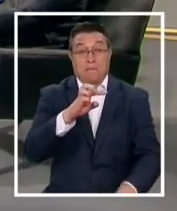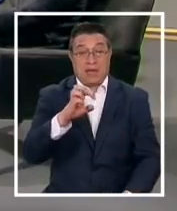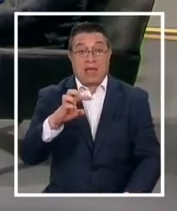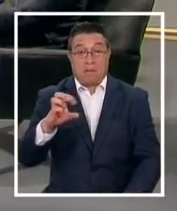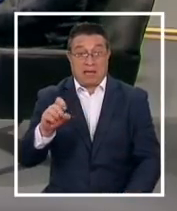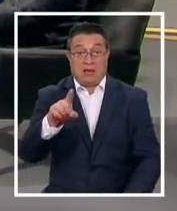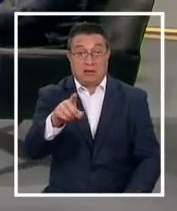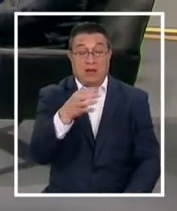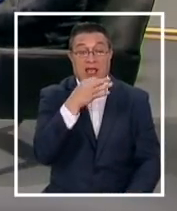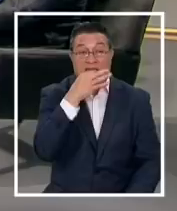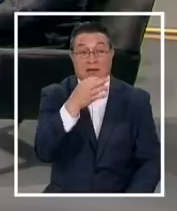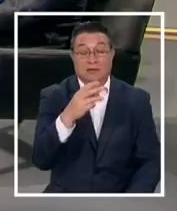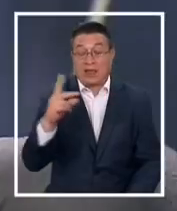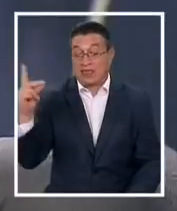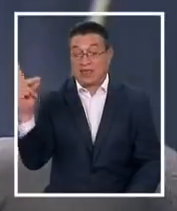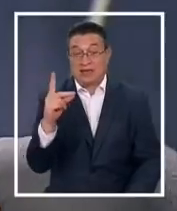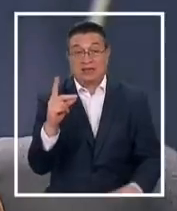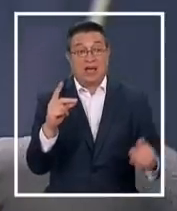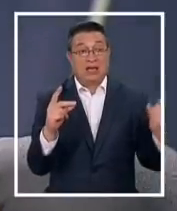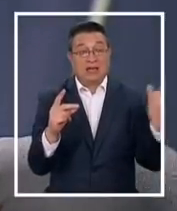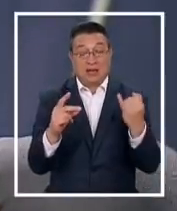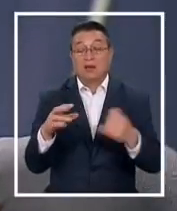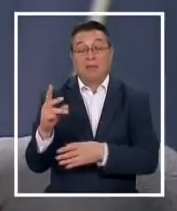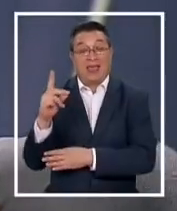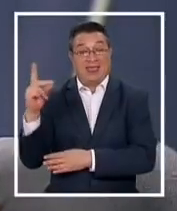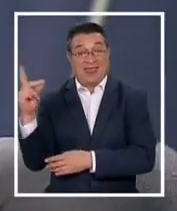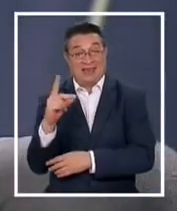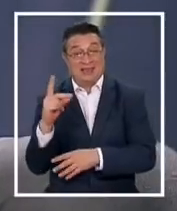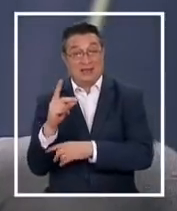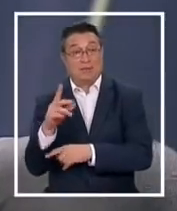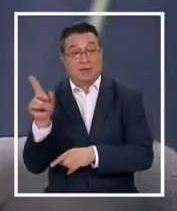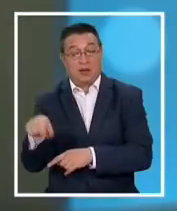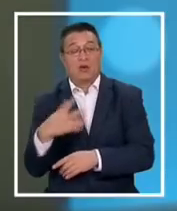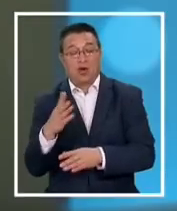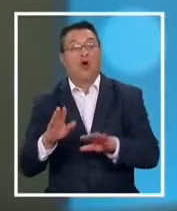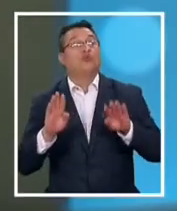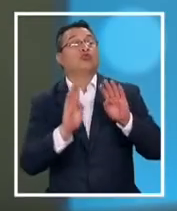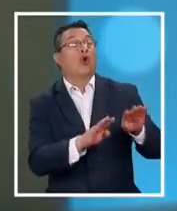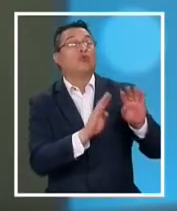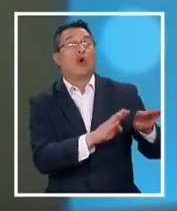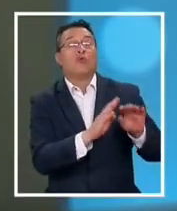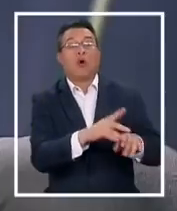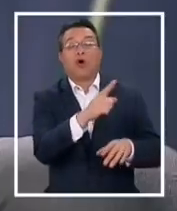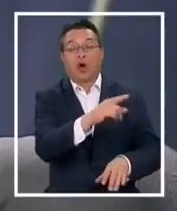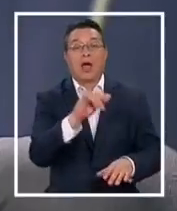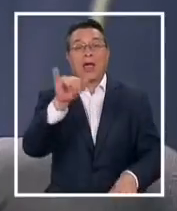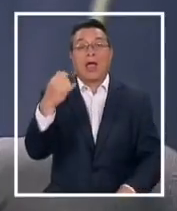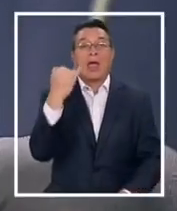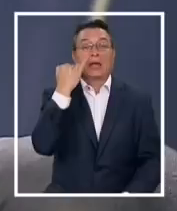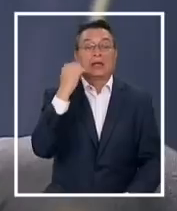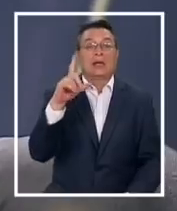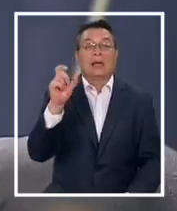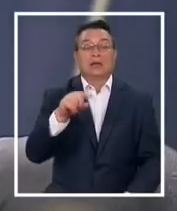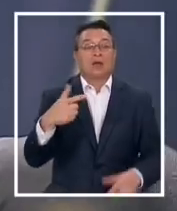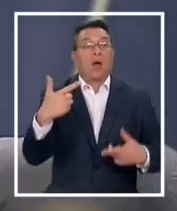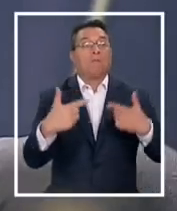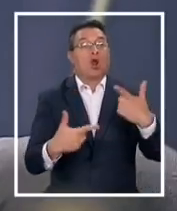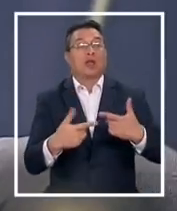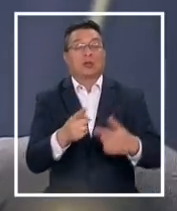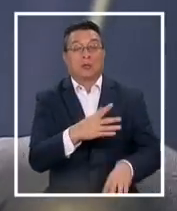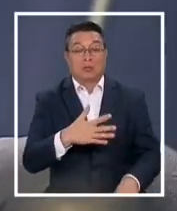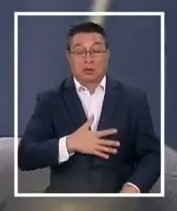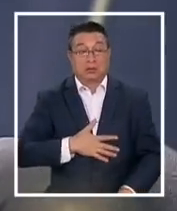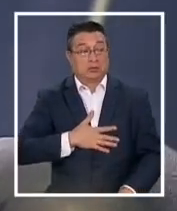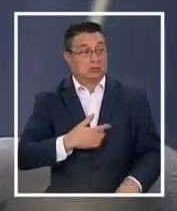que derecha y izquierda, aparte de la derecha, le han hecho la fiesta a Pamela Giles en el Congreso y a un tipo de política que a lo mejor ella no se